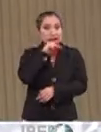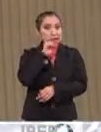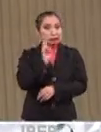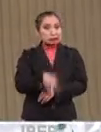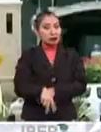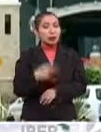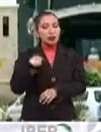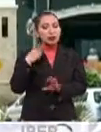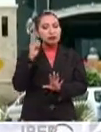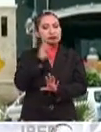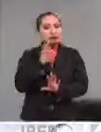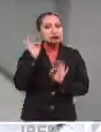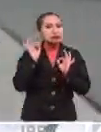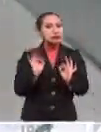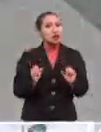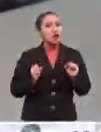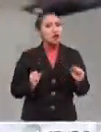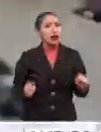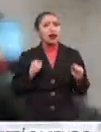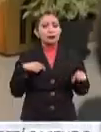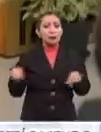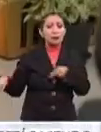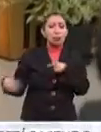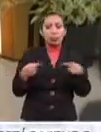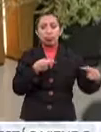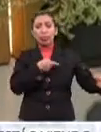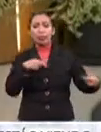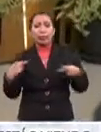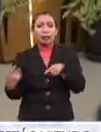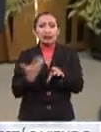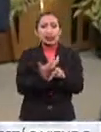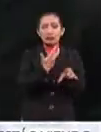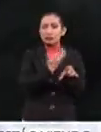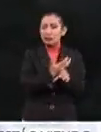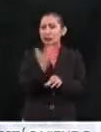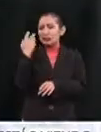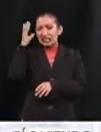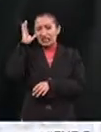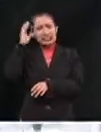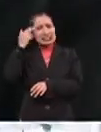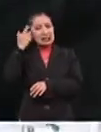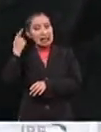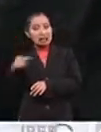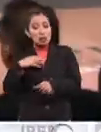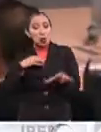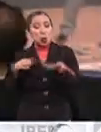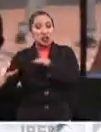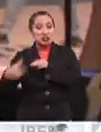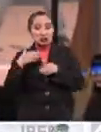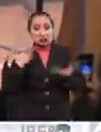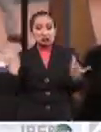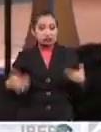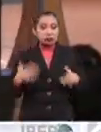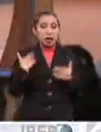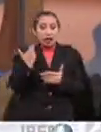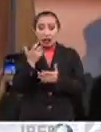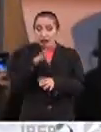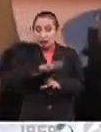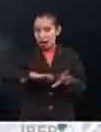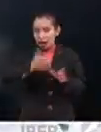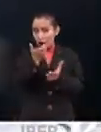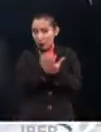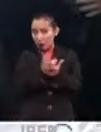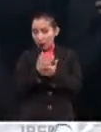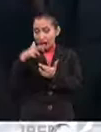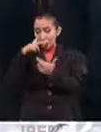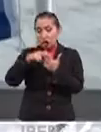porque revela fuertes pugnas entre China y los Estados Unidos en esta guerra comercial. En el ámbito económico mundial